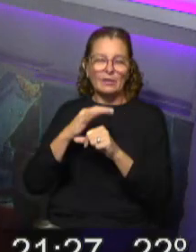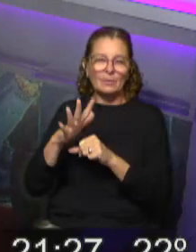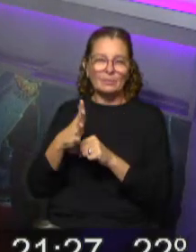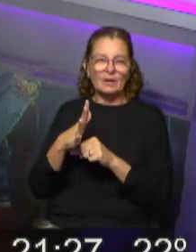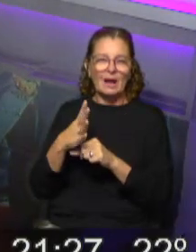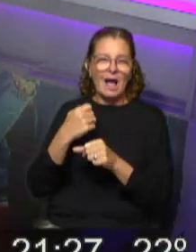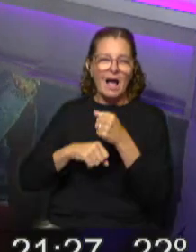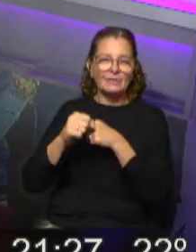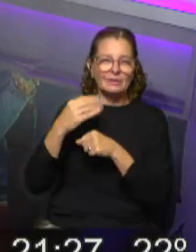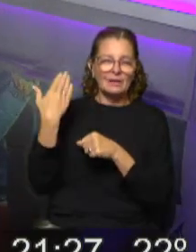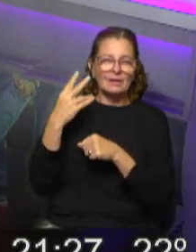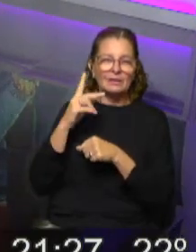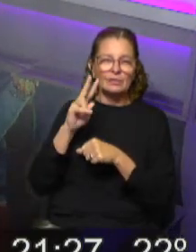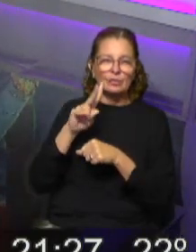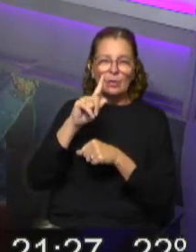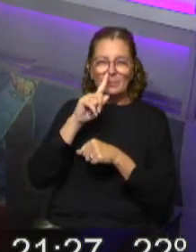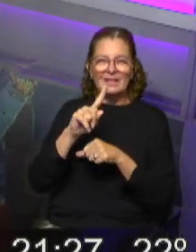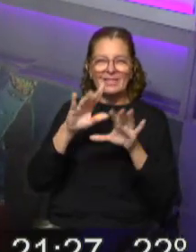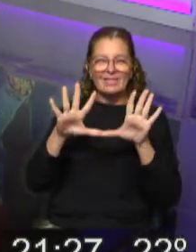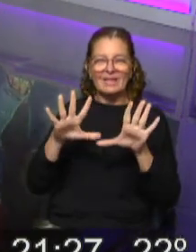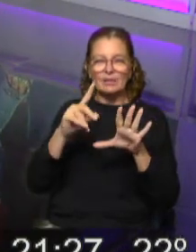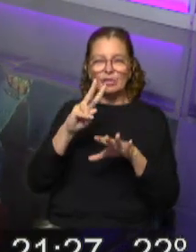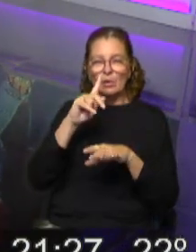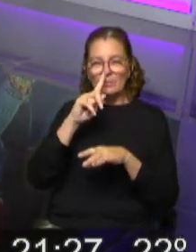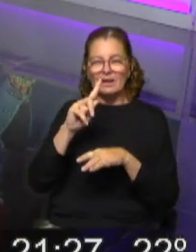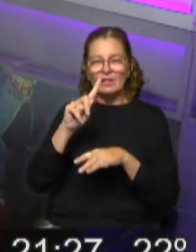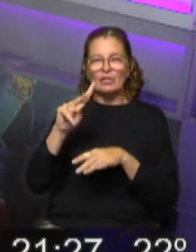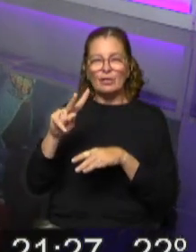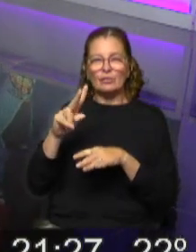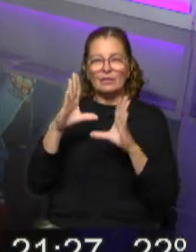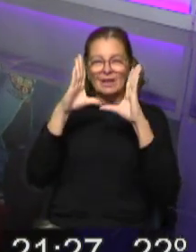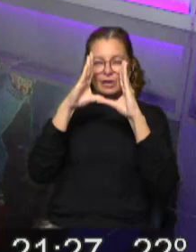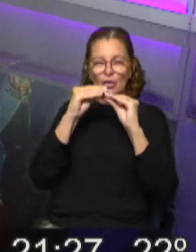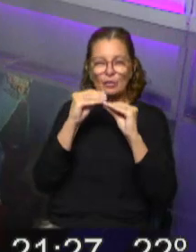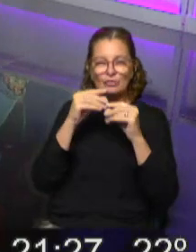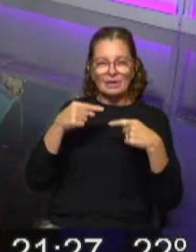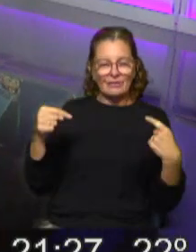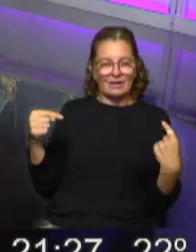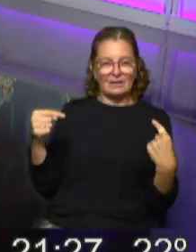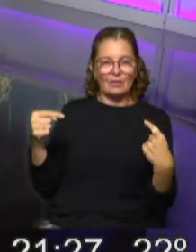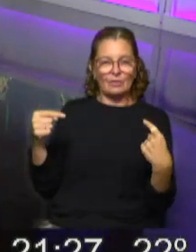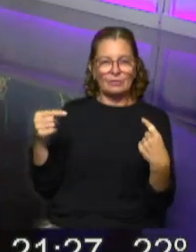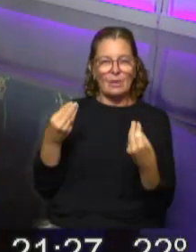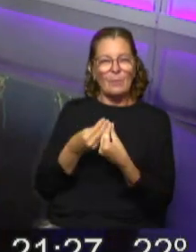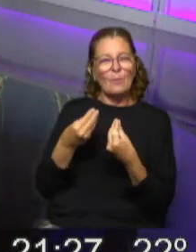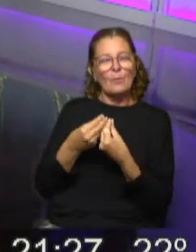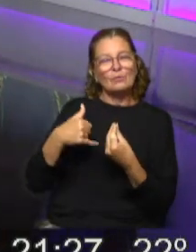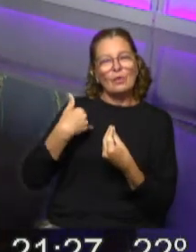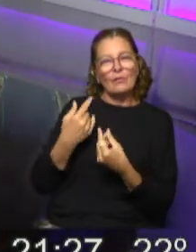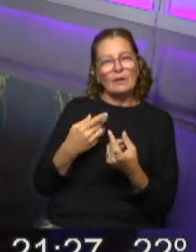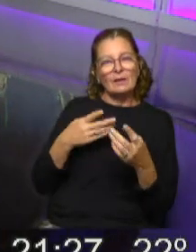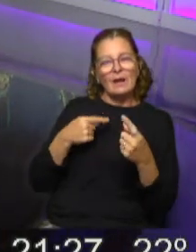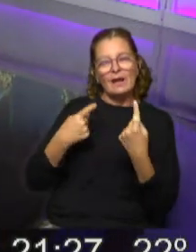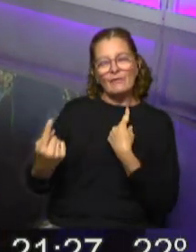una época que yo veía en 2010, 2012, en el barrio Cordón, de noche, que pasaban muchas cosas, que había muchos jóvenes que iban y venían de